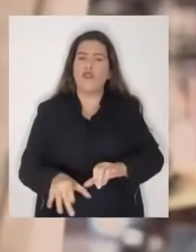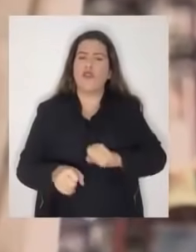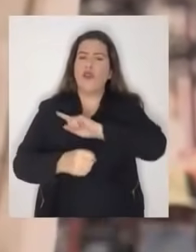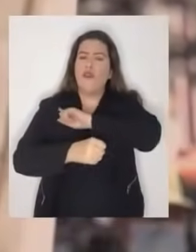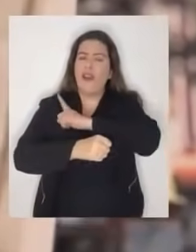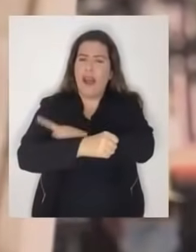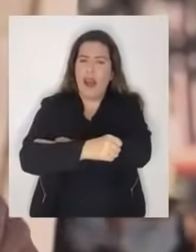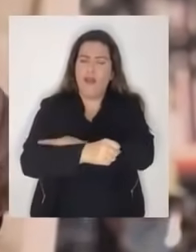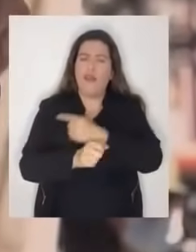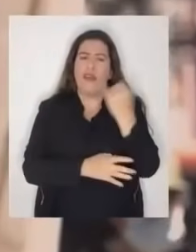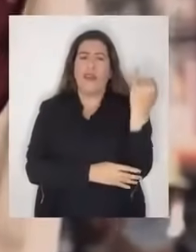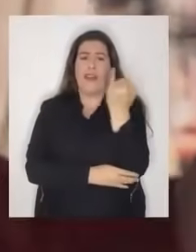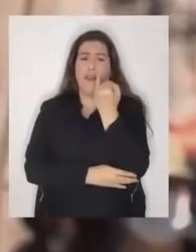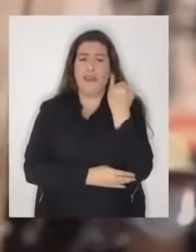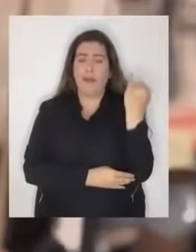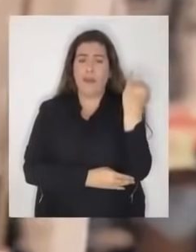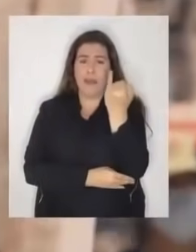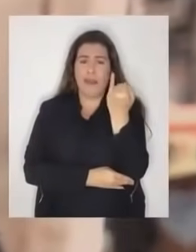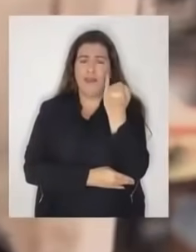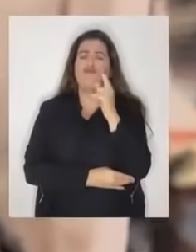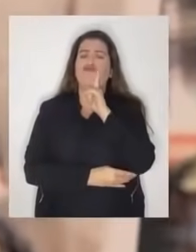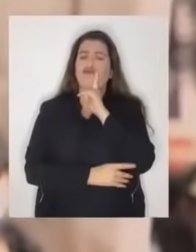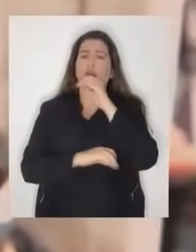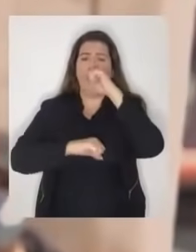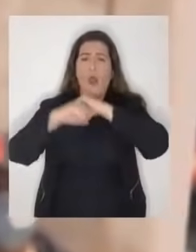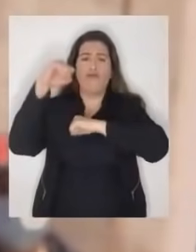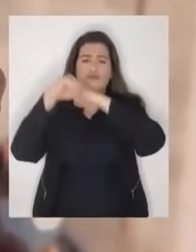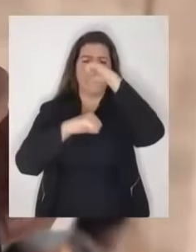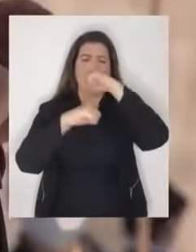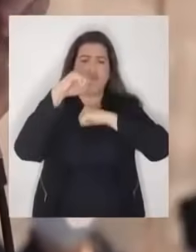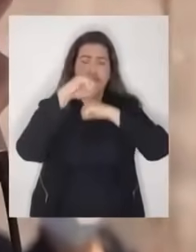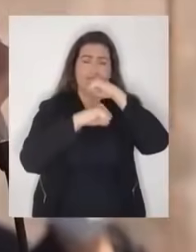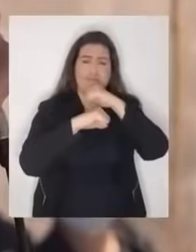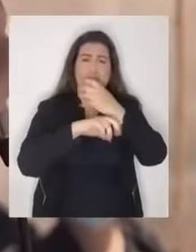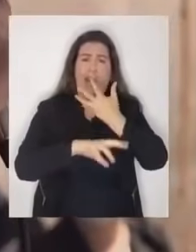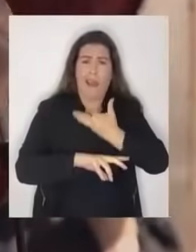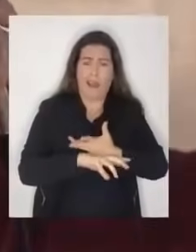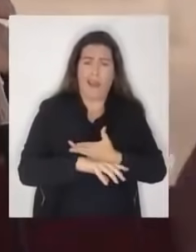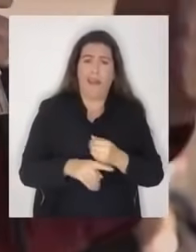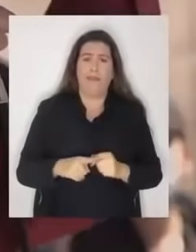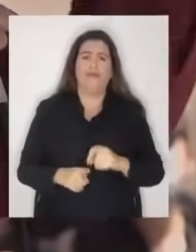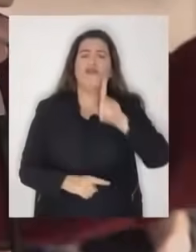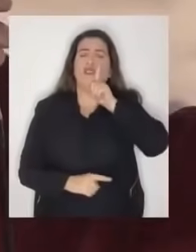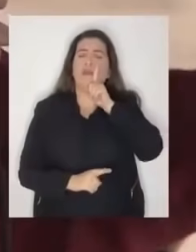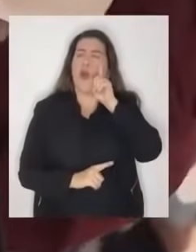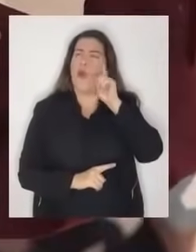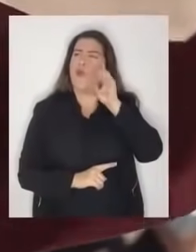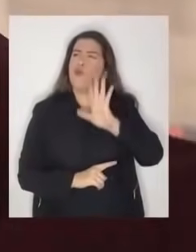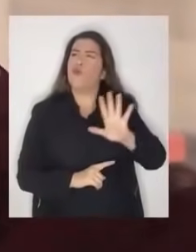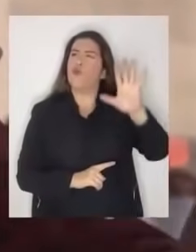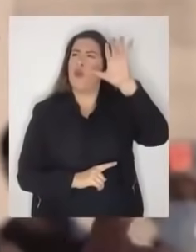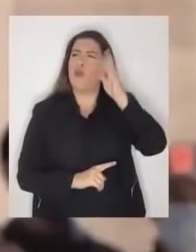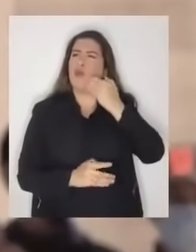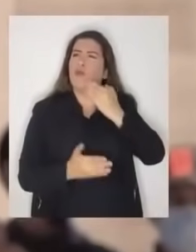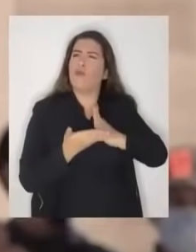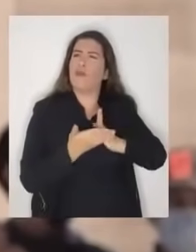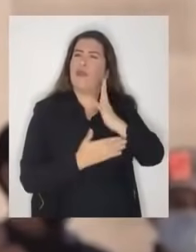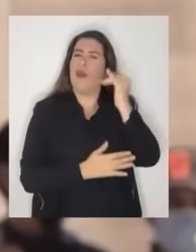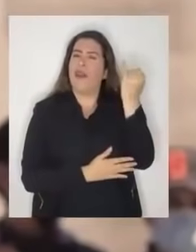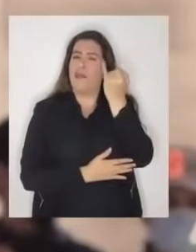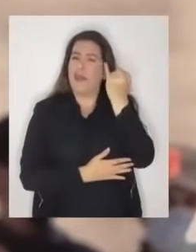independiente, que teníamos industrias, que teníamos un sueño de tener independencia y una vida